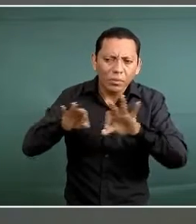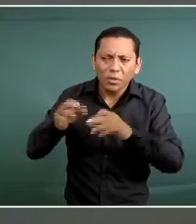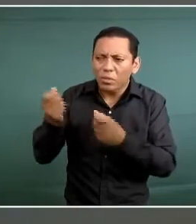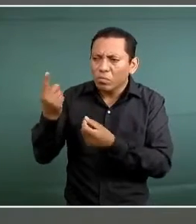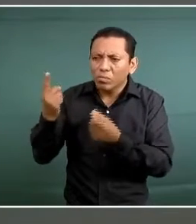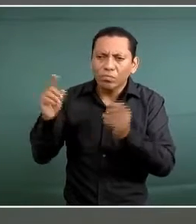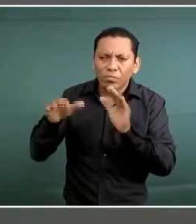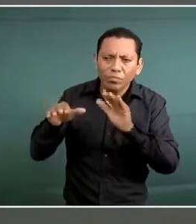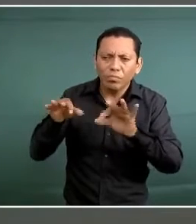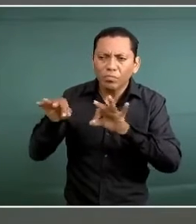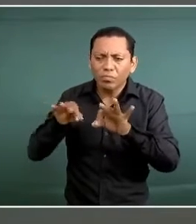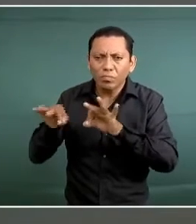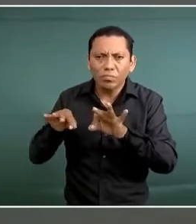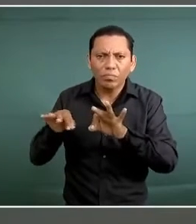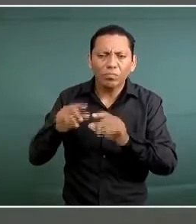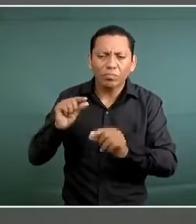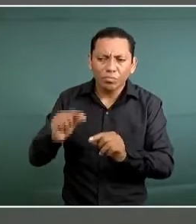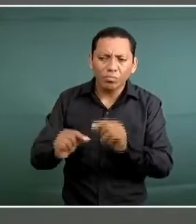se